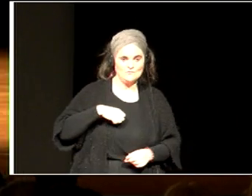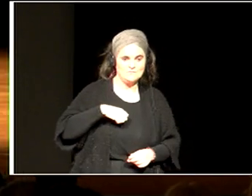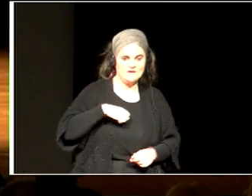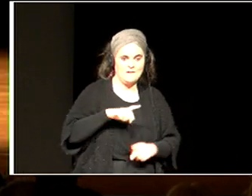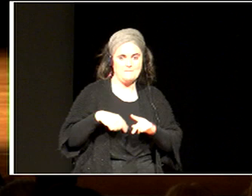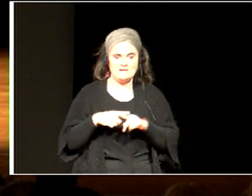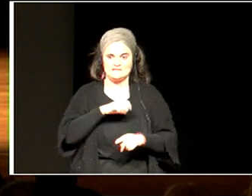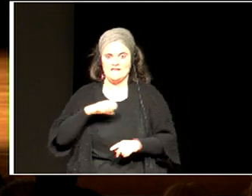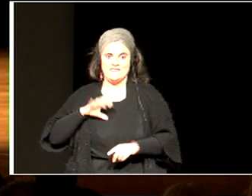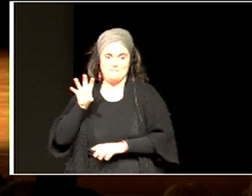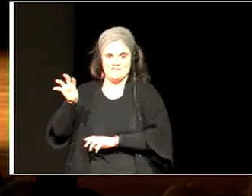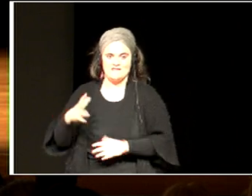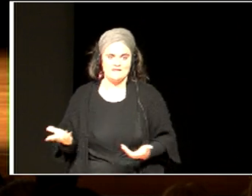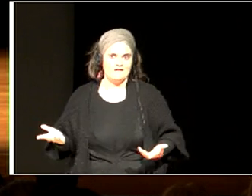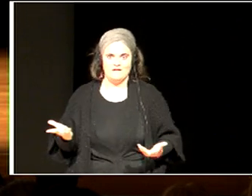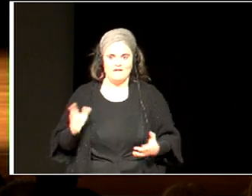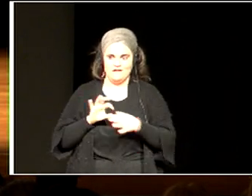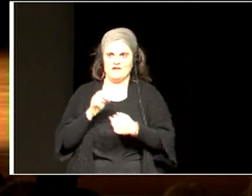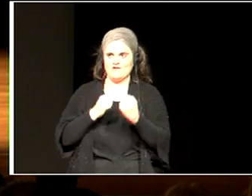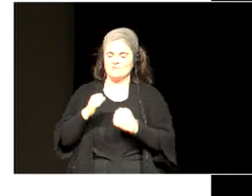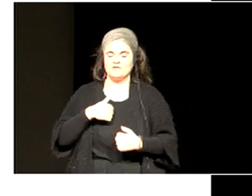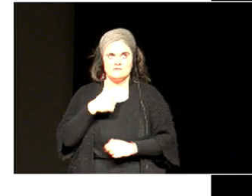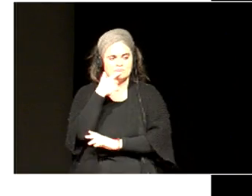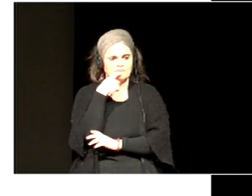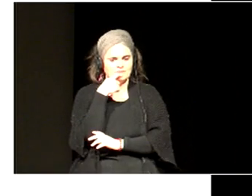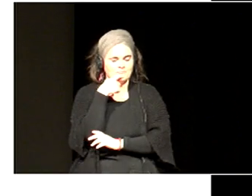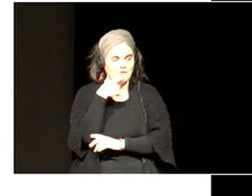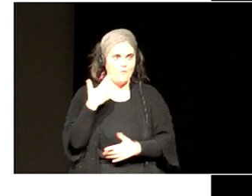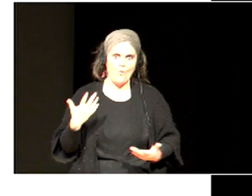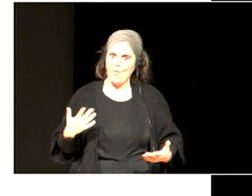lo personal en lo económico y luego digo hoy